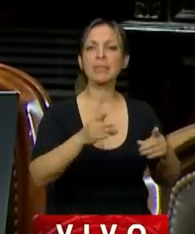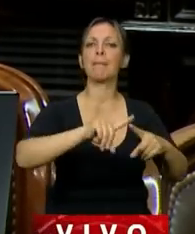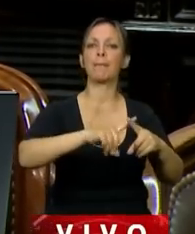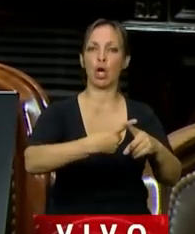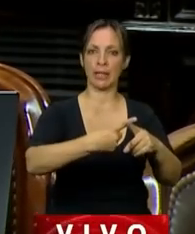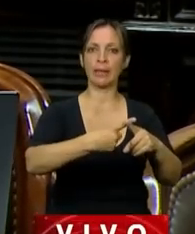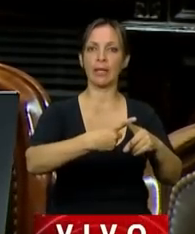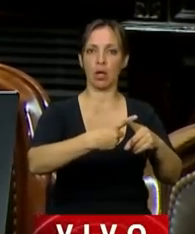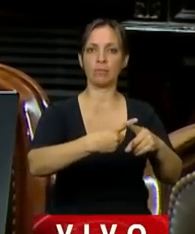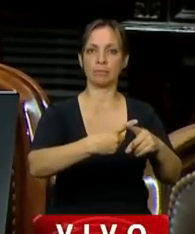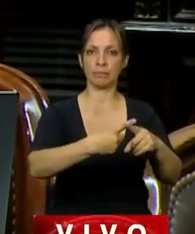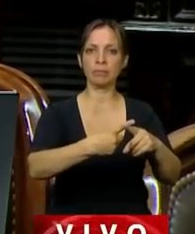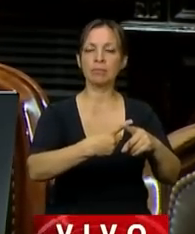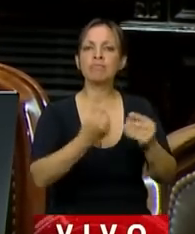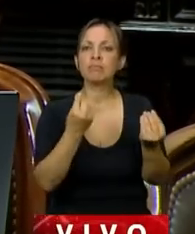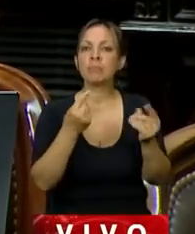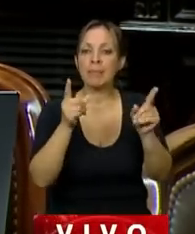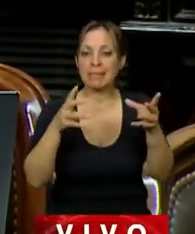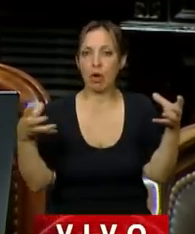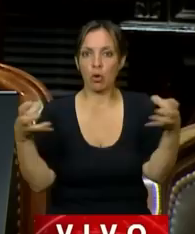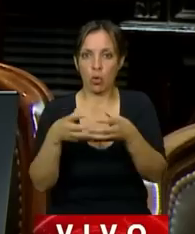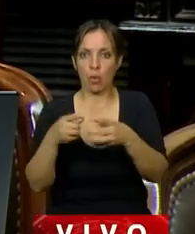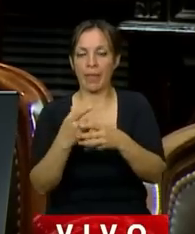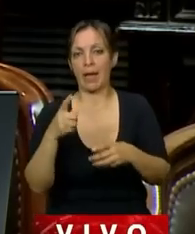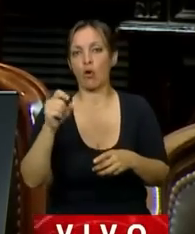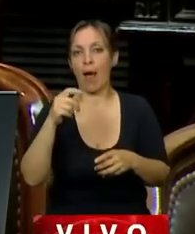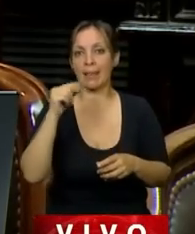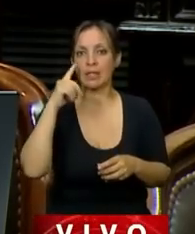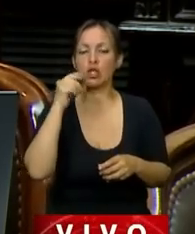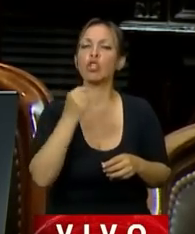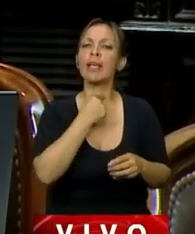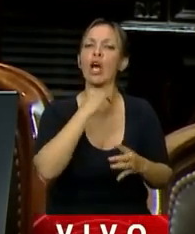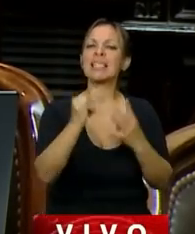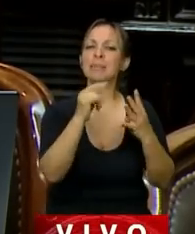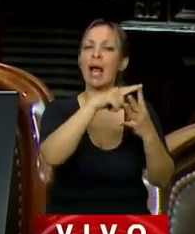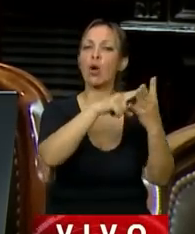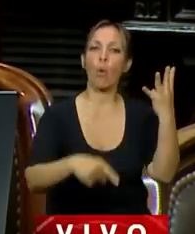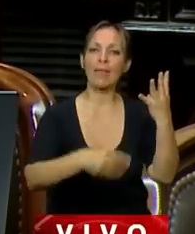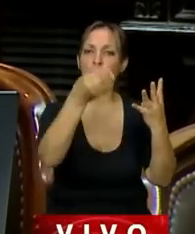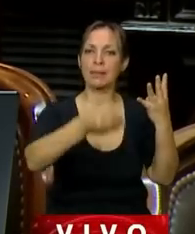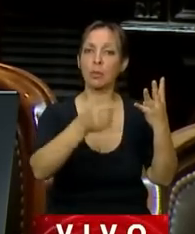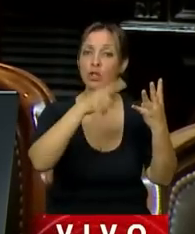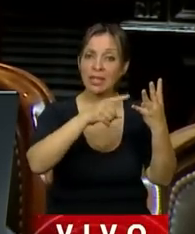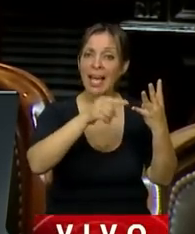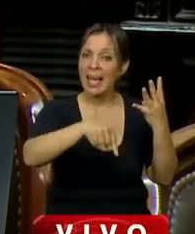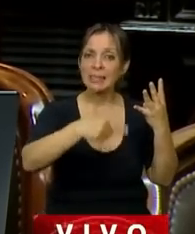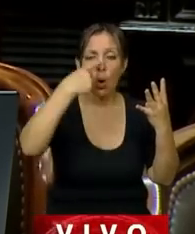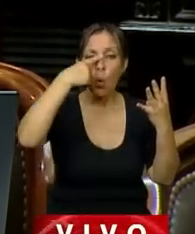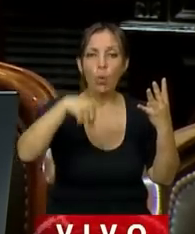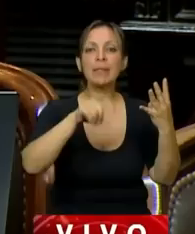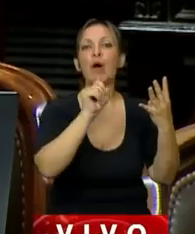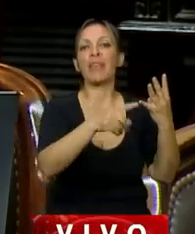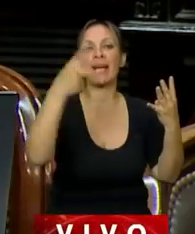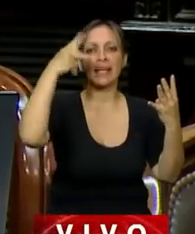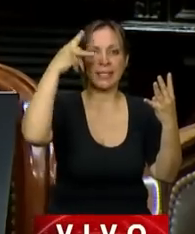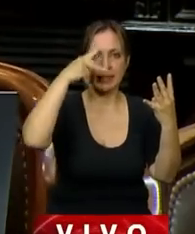de entrada y en relación al bloque de la coalición cívica, le quiero explicar los 4 presupuestos. Este es el último presupuesto de la gestión kirchnerista,